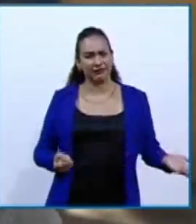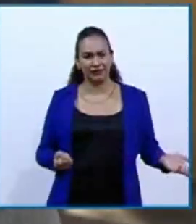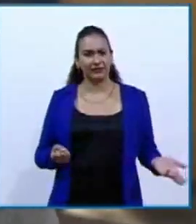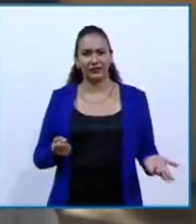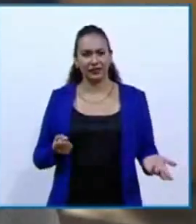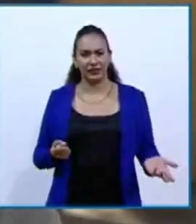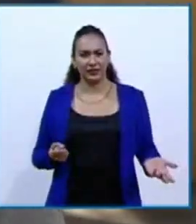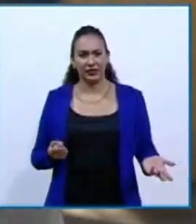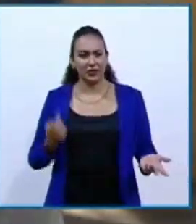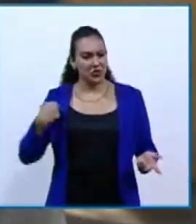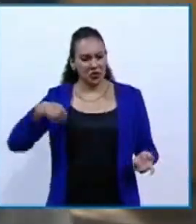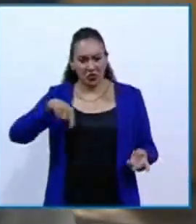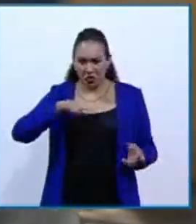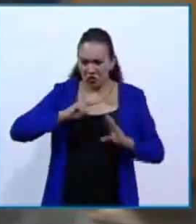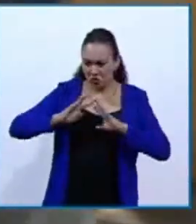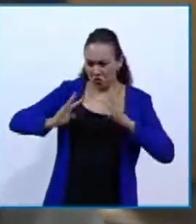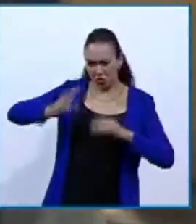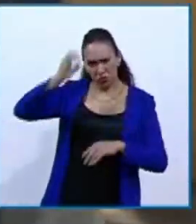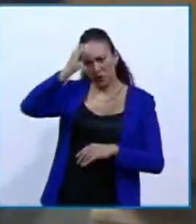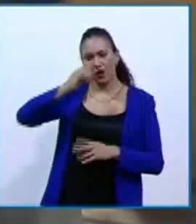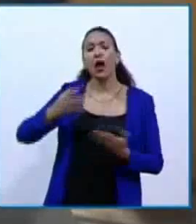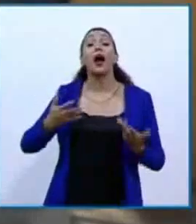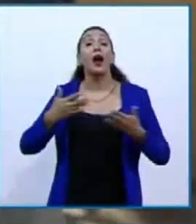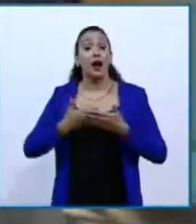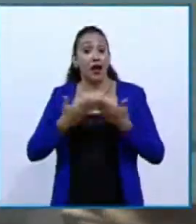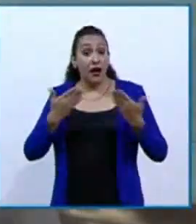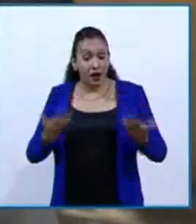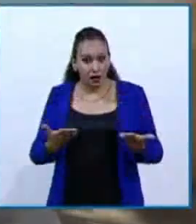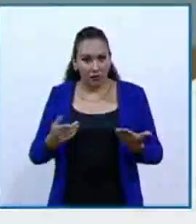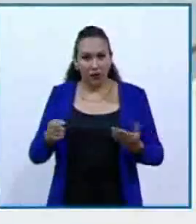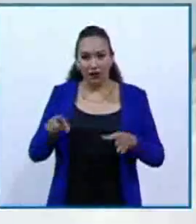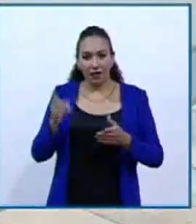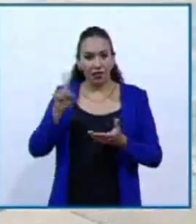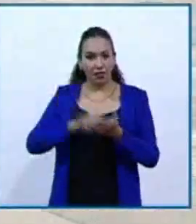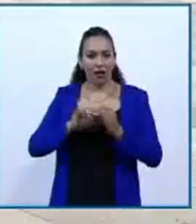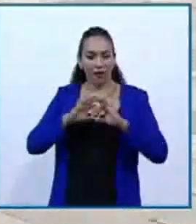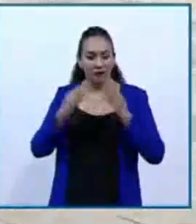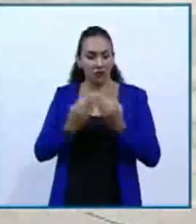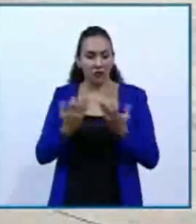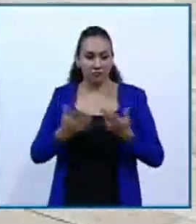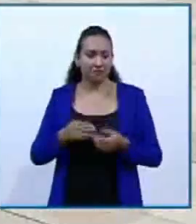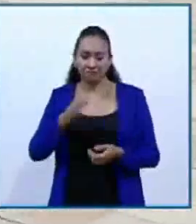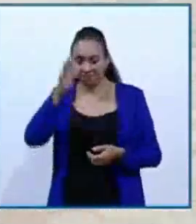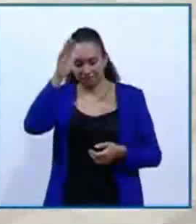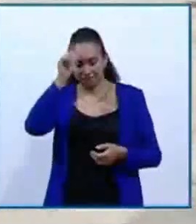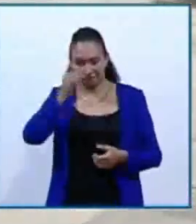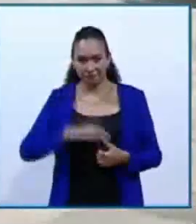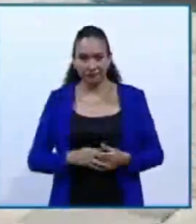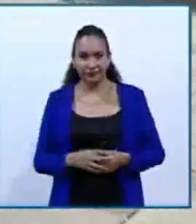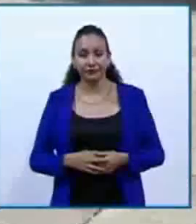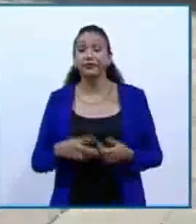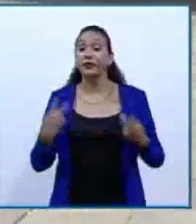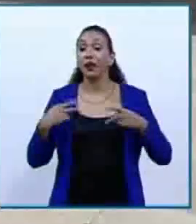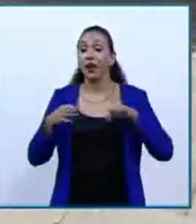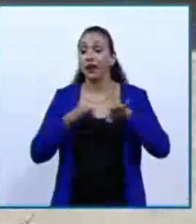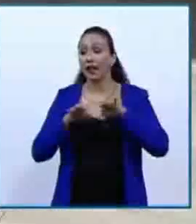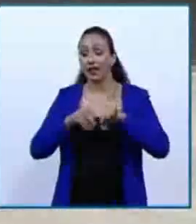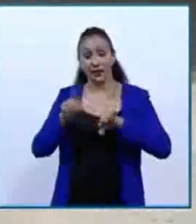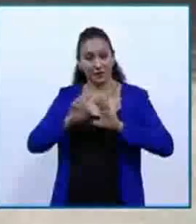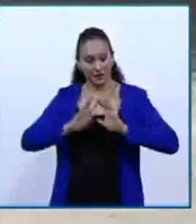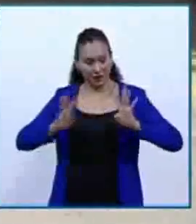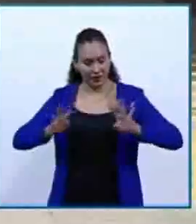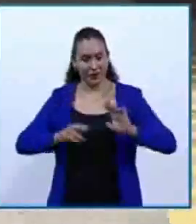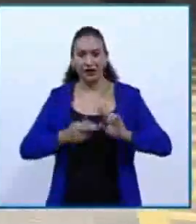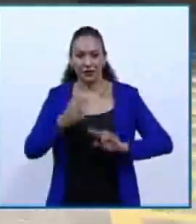todo cómo se dio el procedimiento de reforma. Te comento que los trabajadores hicieron un llamado a que